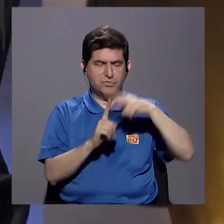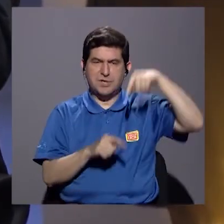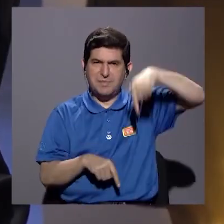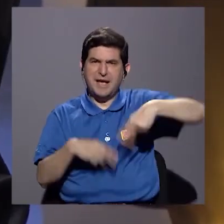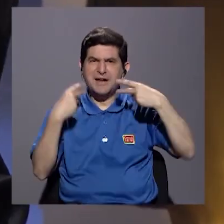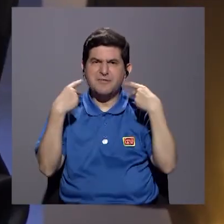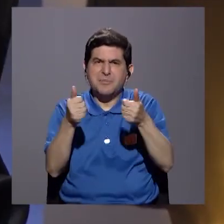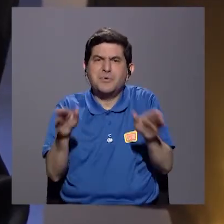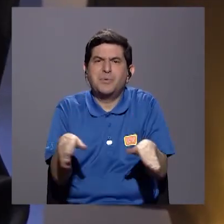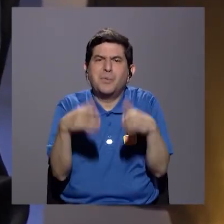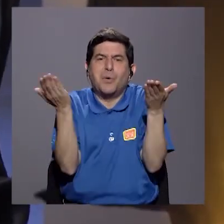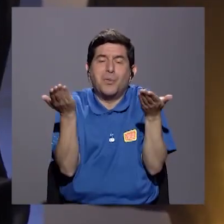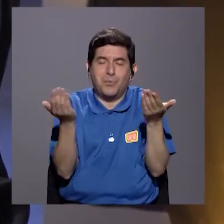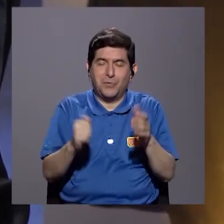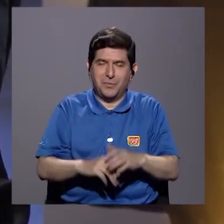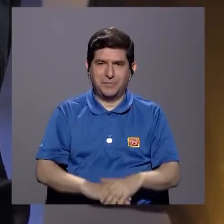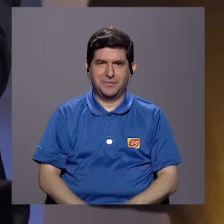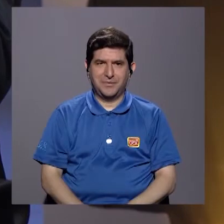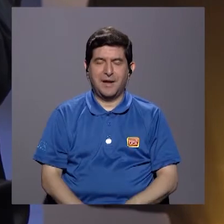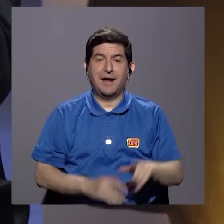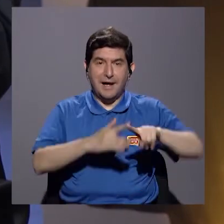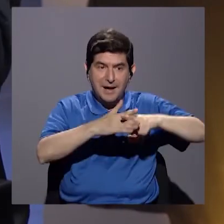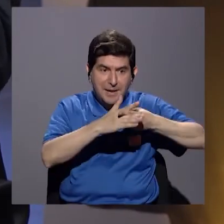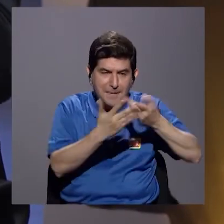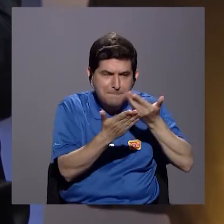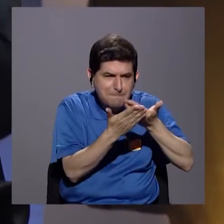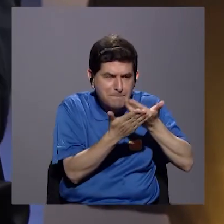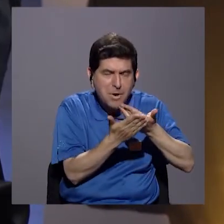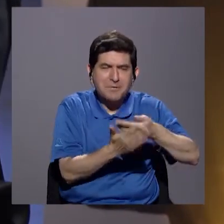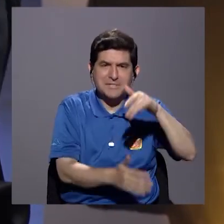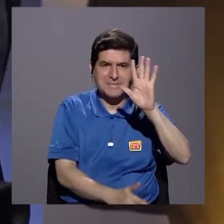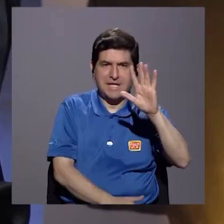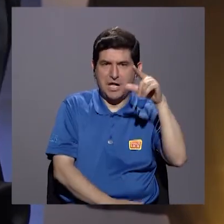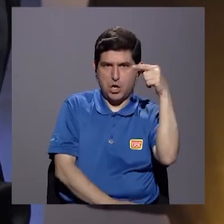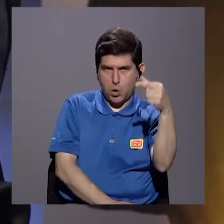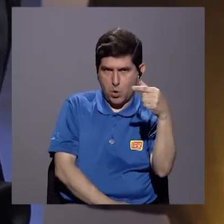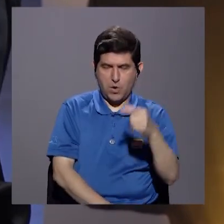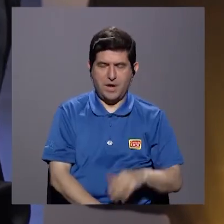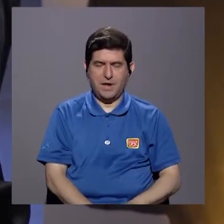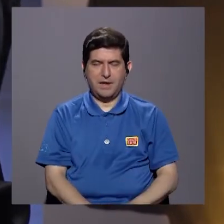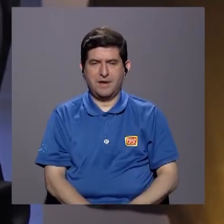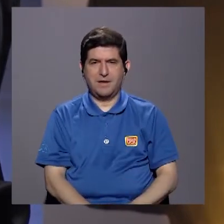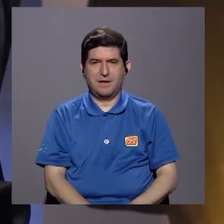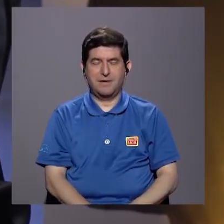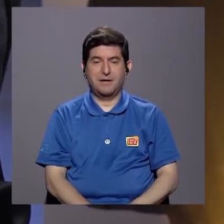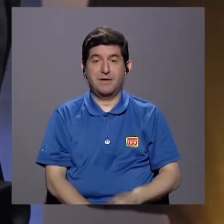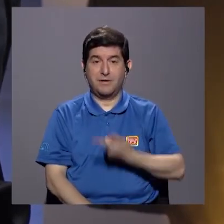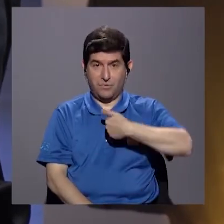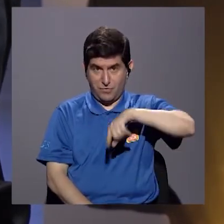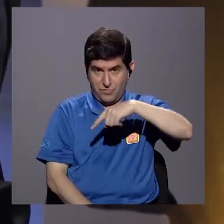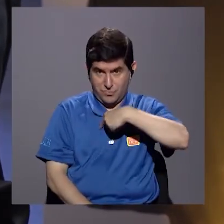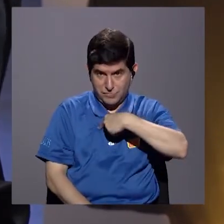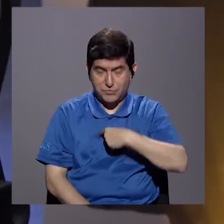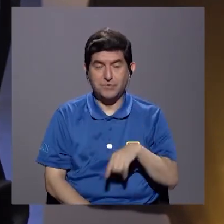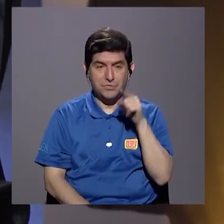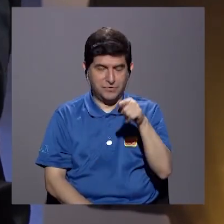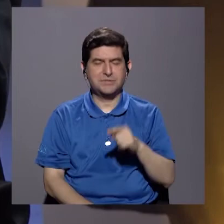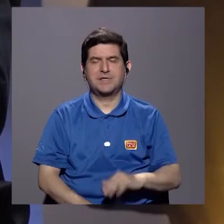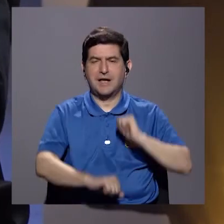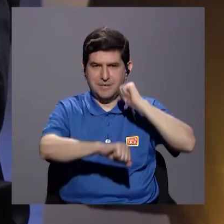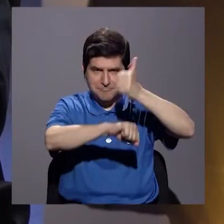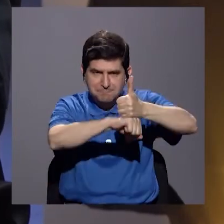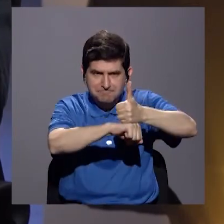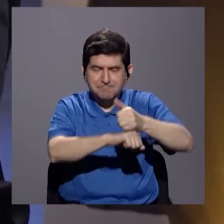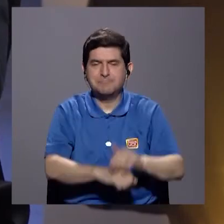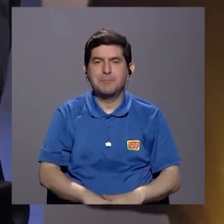nosotros tropicalizar y usar rápidamente? Bueno, todo un mecanismo de pruebas de 5G entre CAMTIC y nosotros, SENAT, queremos montarlo